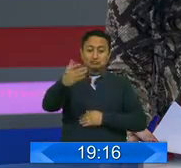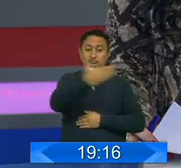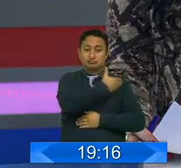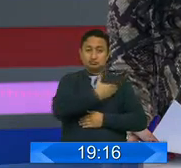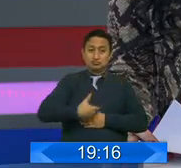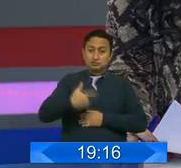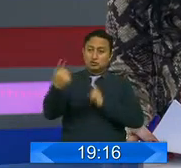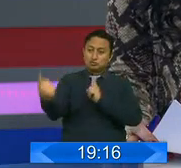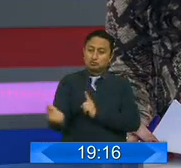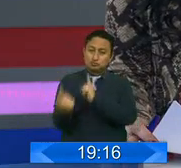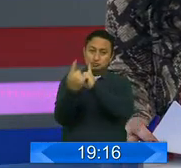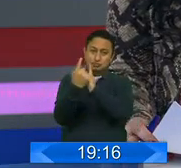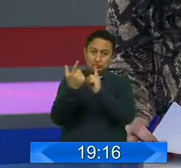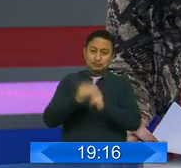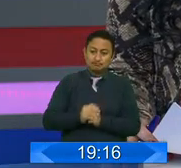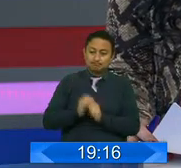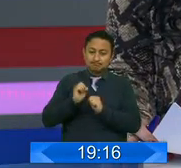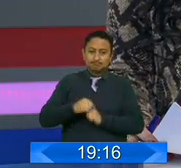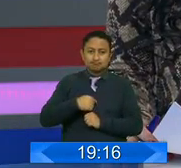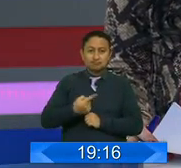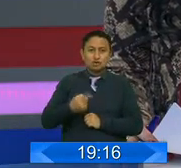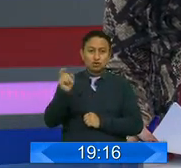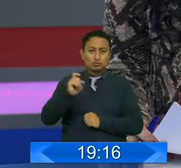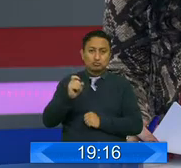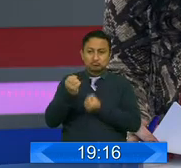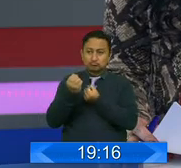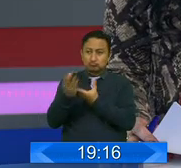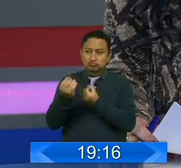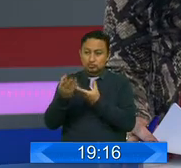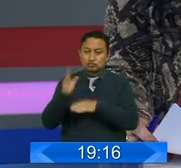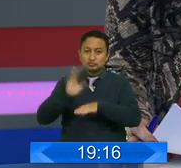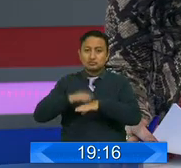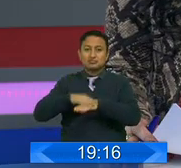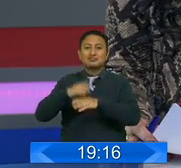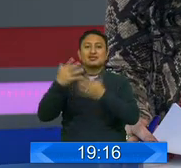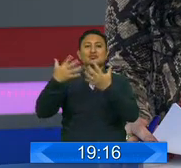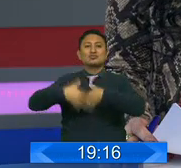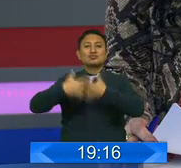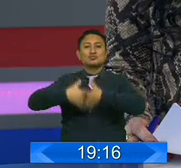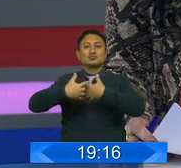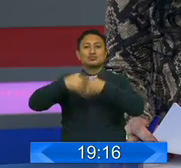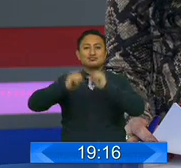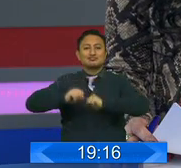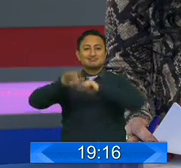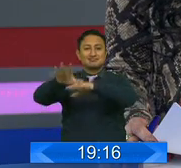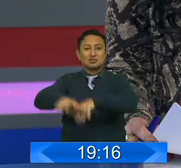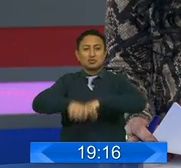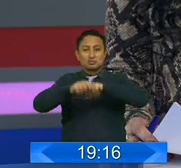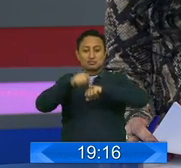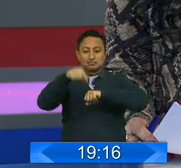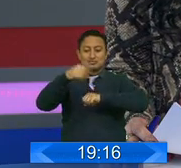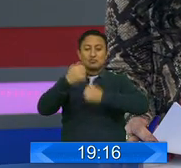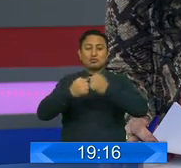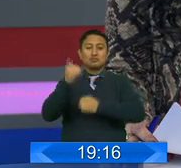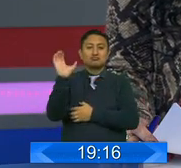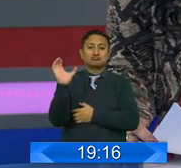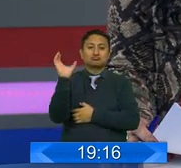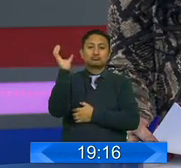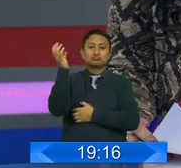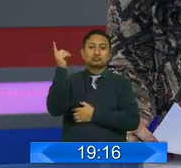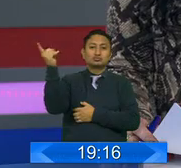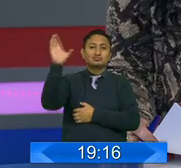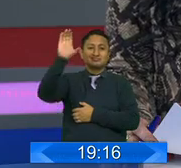Lenín Moreno, a quien hicieron conocer sus demandas sobre la producción agrícola y las afectaciones climáticas en la costa